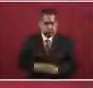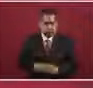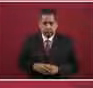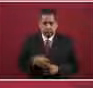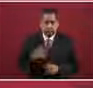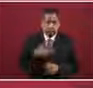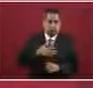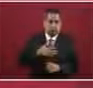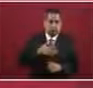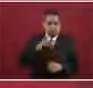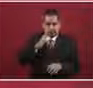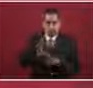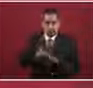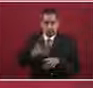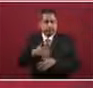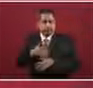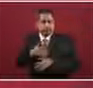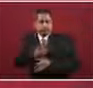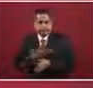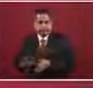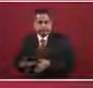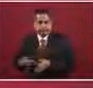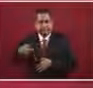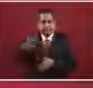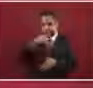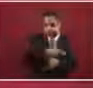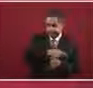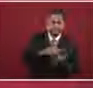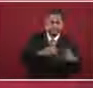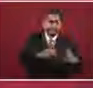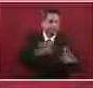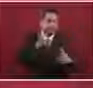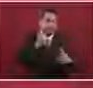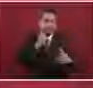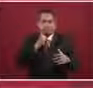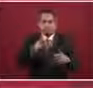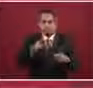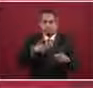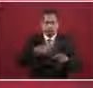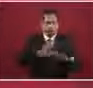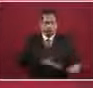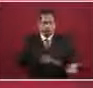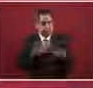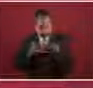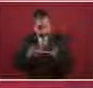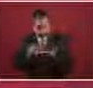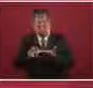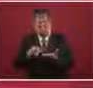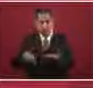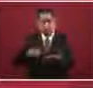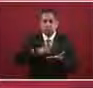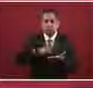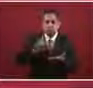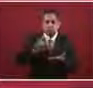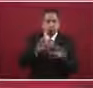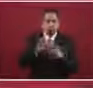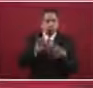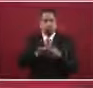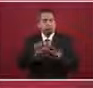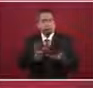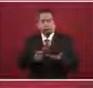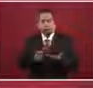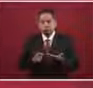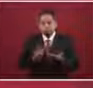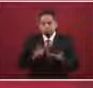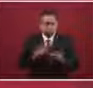corresponde al Ejecutivo. A nosotros nos entregan sus propuestas y nosotros lo que hacemos es